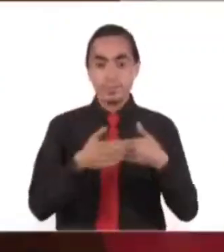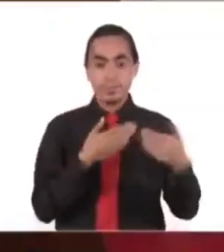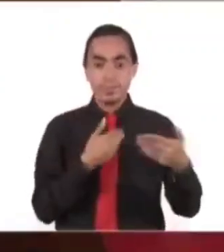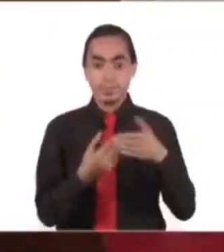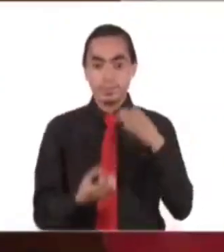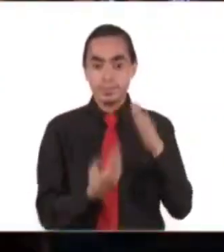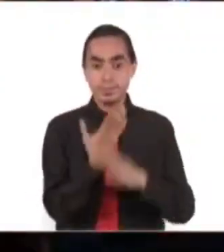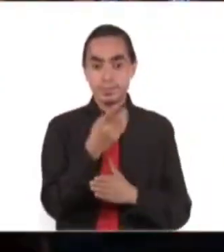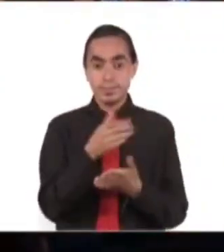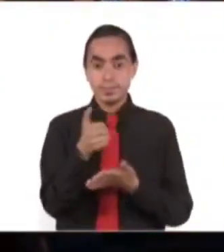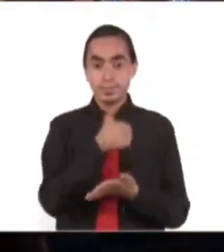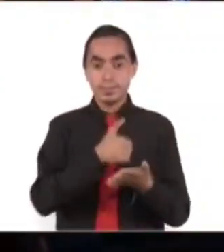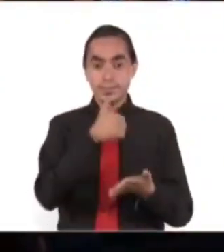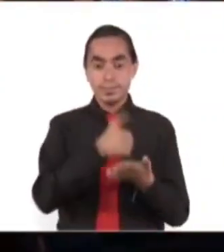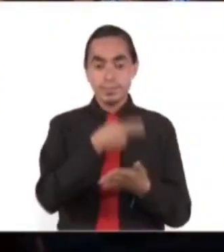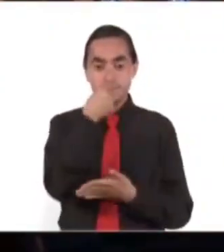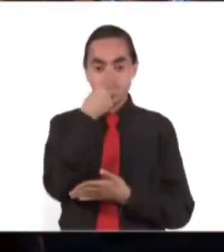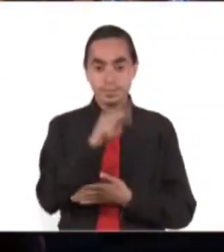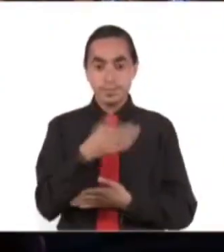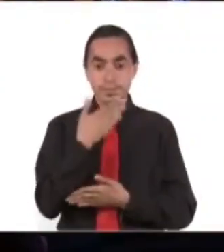México.